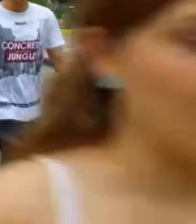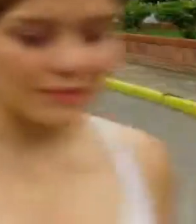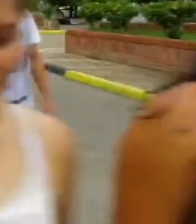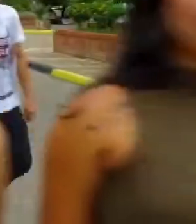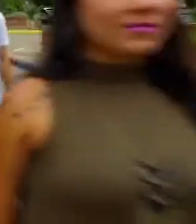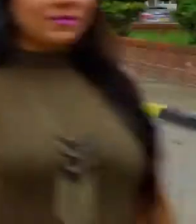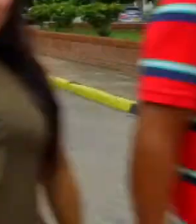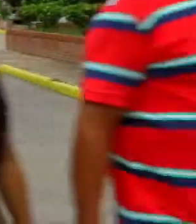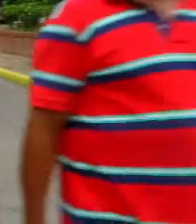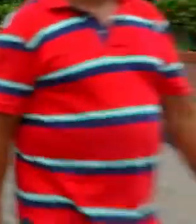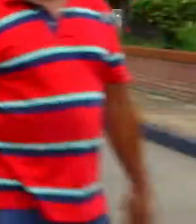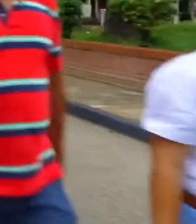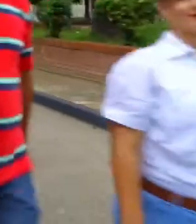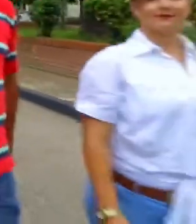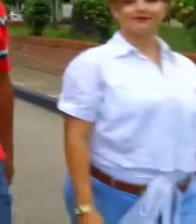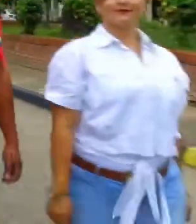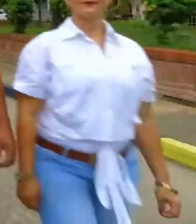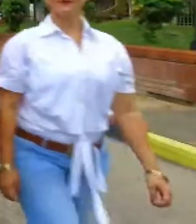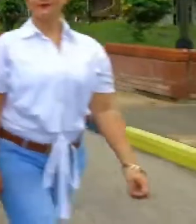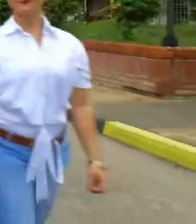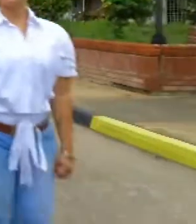Barranca Bermeja somos todos.